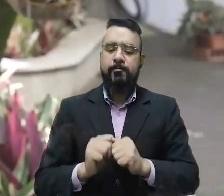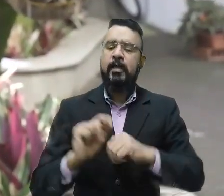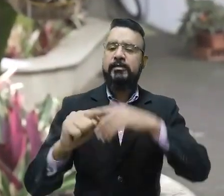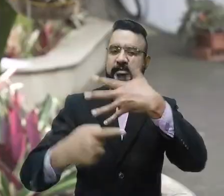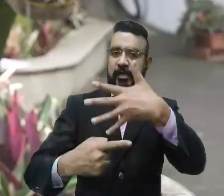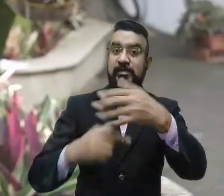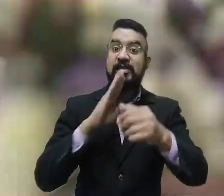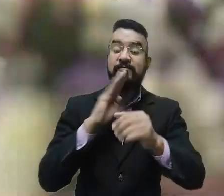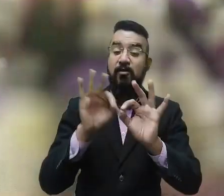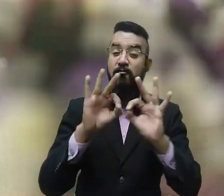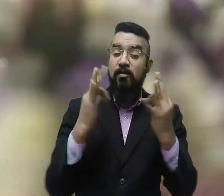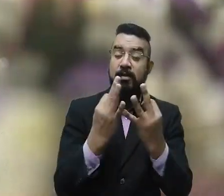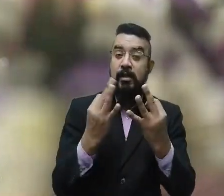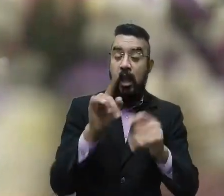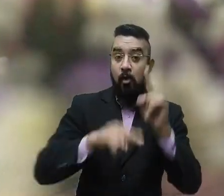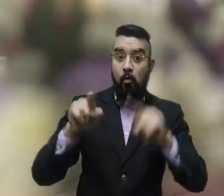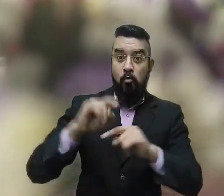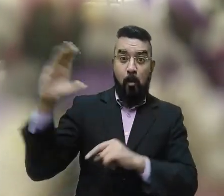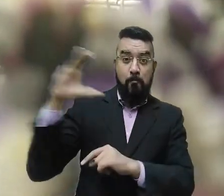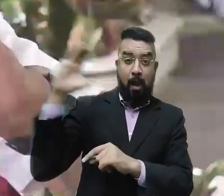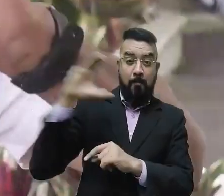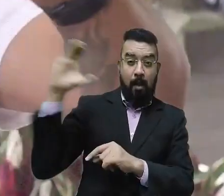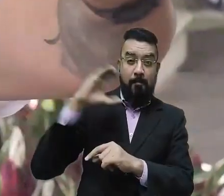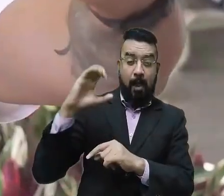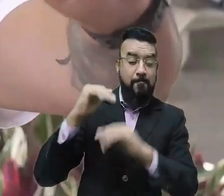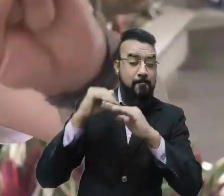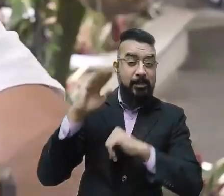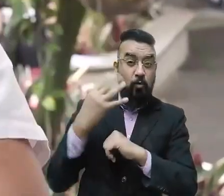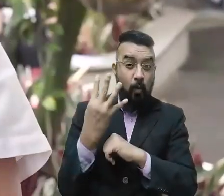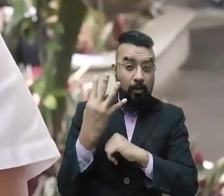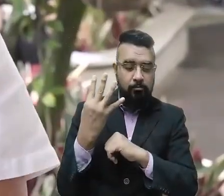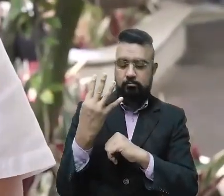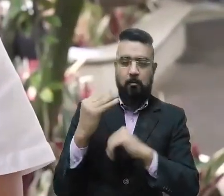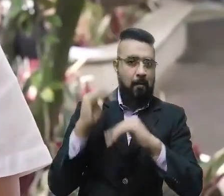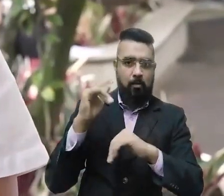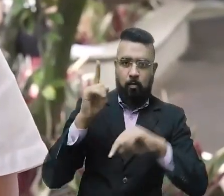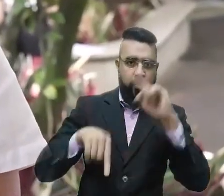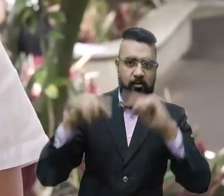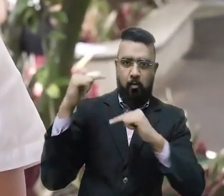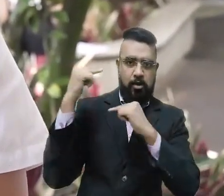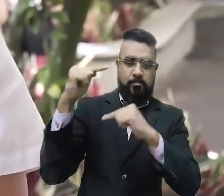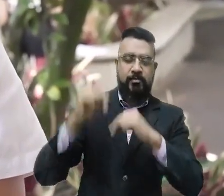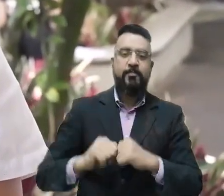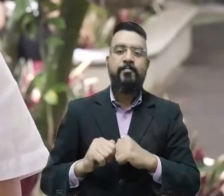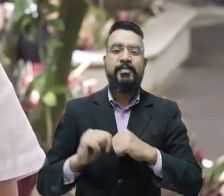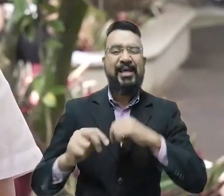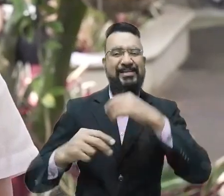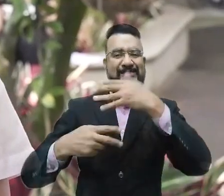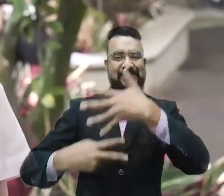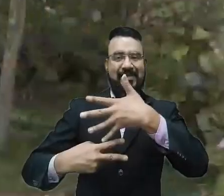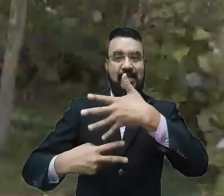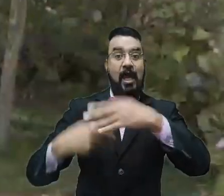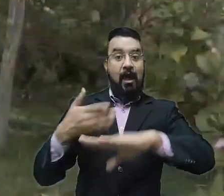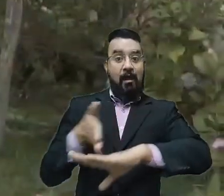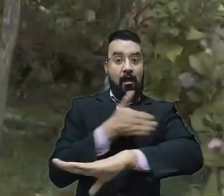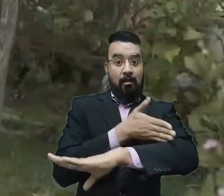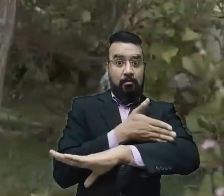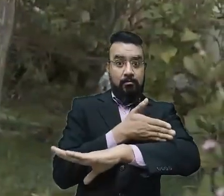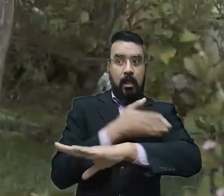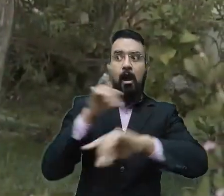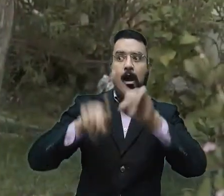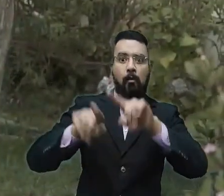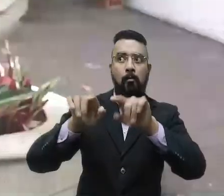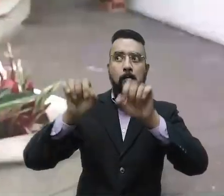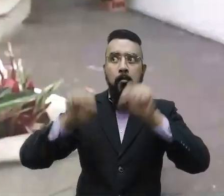4 salarios mínimos legales mensuales vigentes. 7. No haber sido beneficiario de ningún subsidio